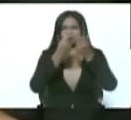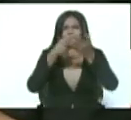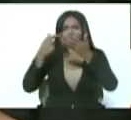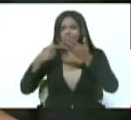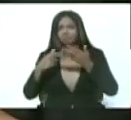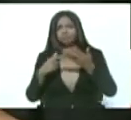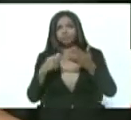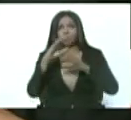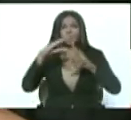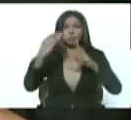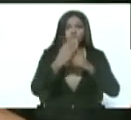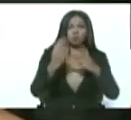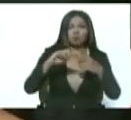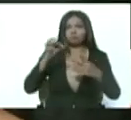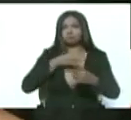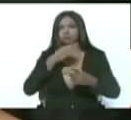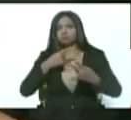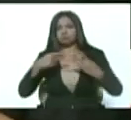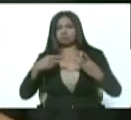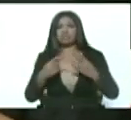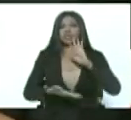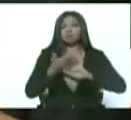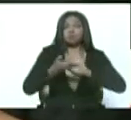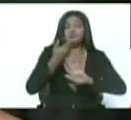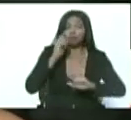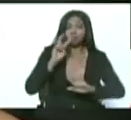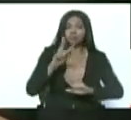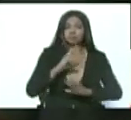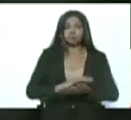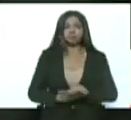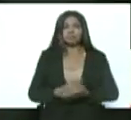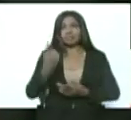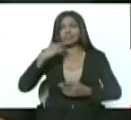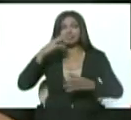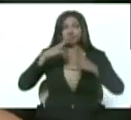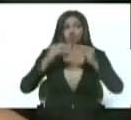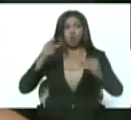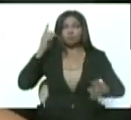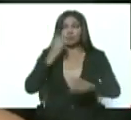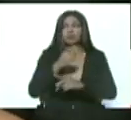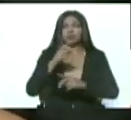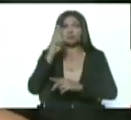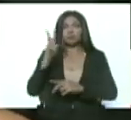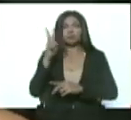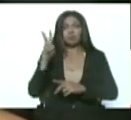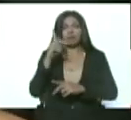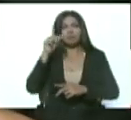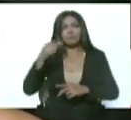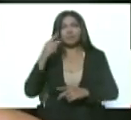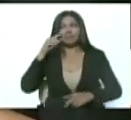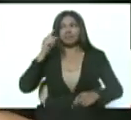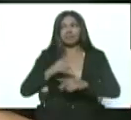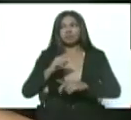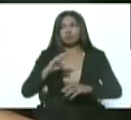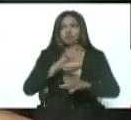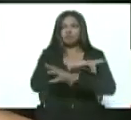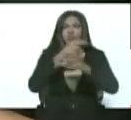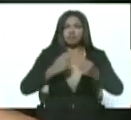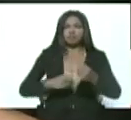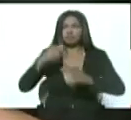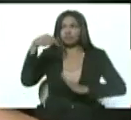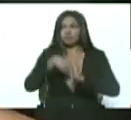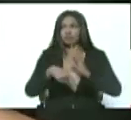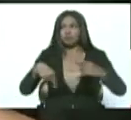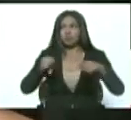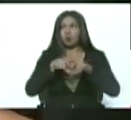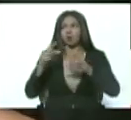el ámbito cultural, social, muy importante. Y tiene todo el derecho, Venezuela e Irán tienen el derecho de fortalecer y profundizar